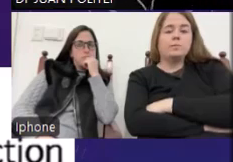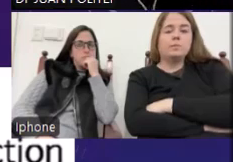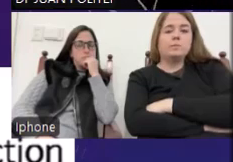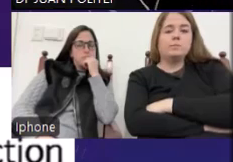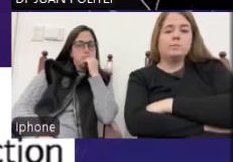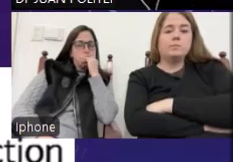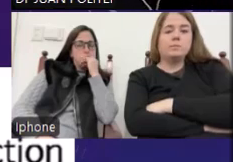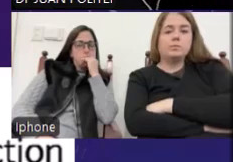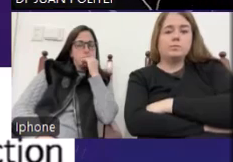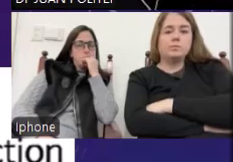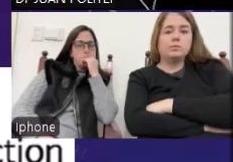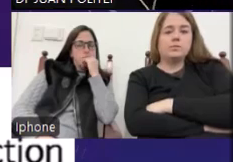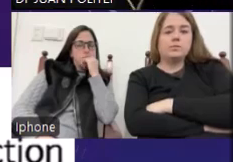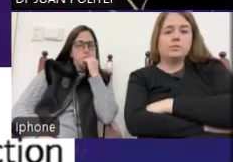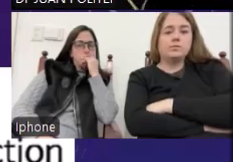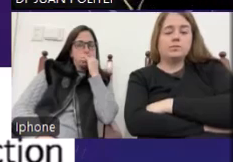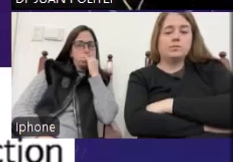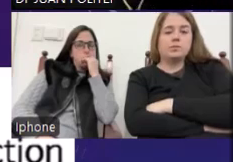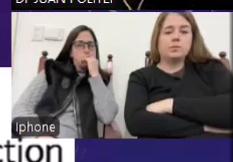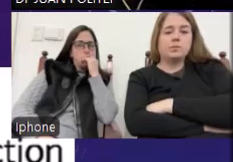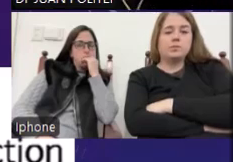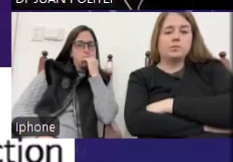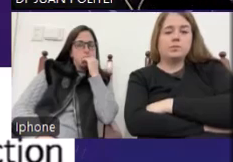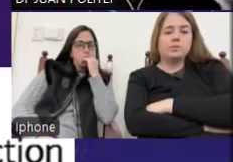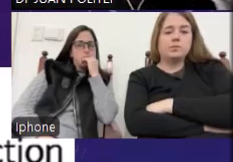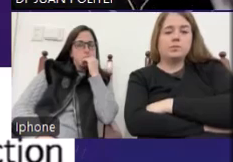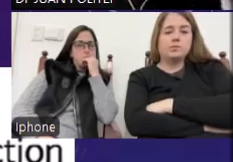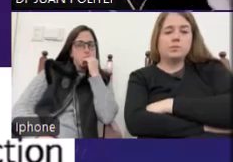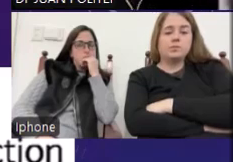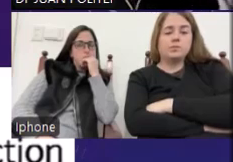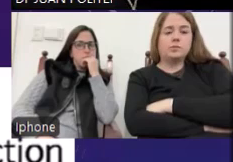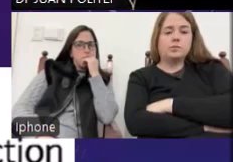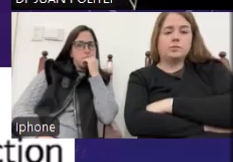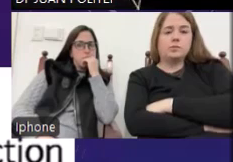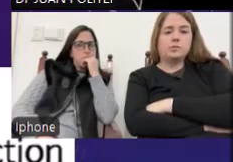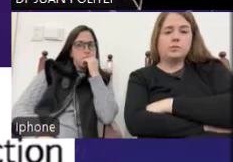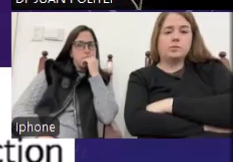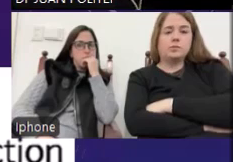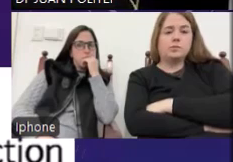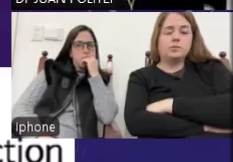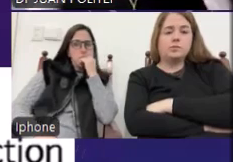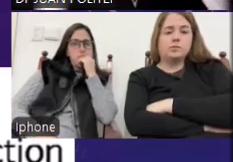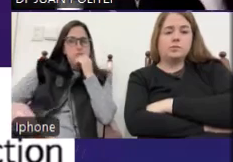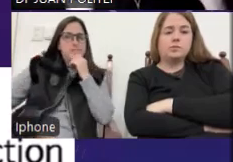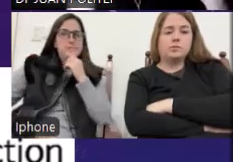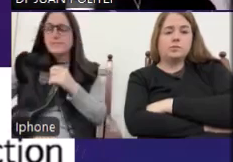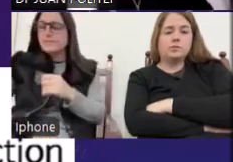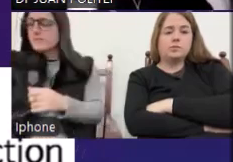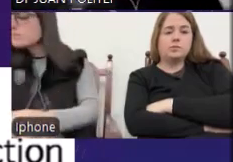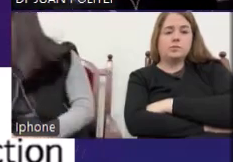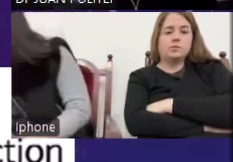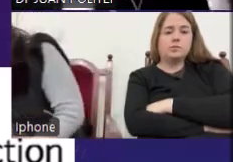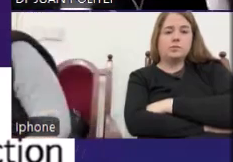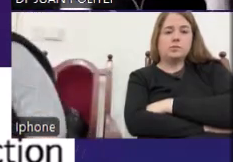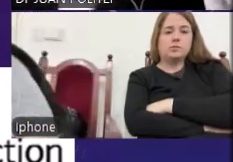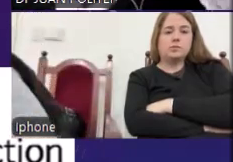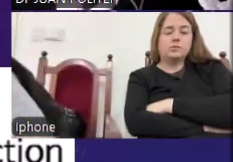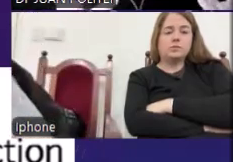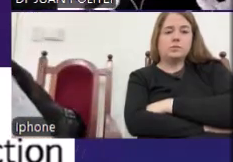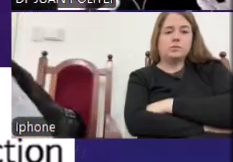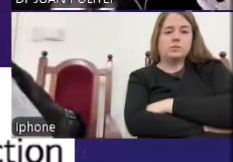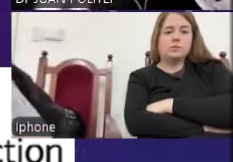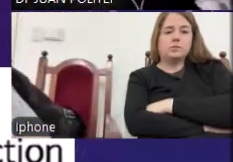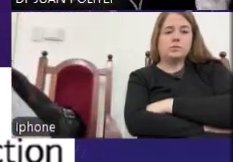la izquierda, es un paciente, entre comillas, normal, que esa grasa se forma, que es